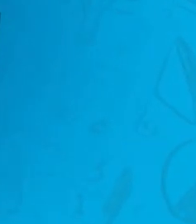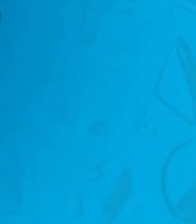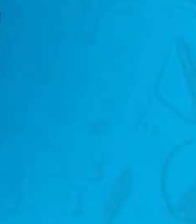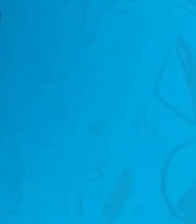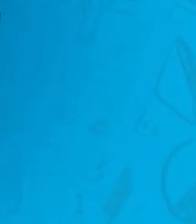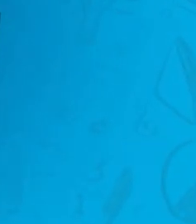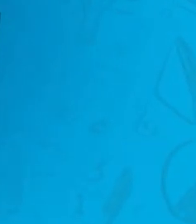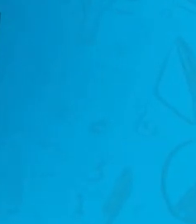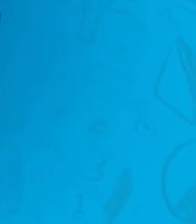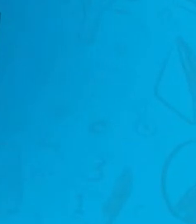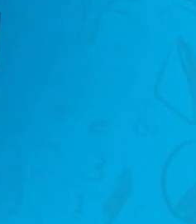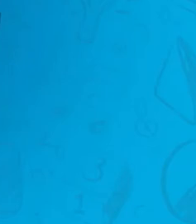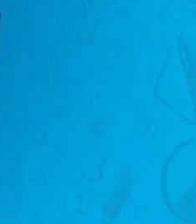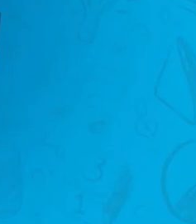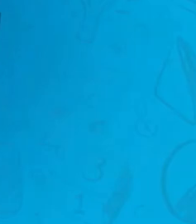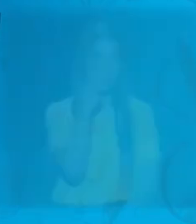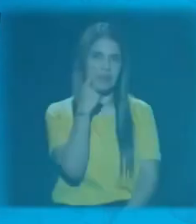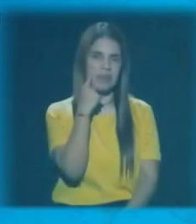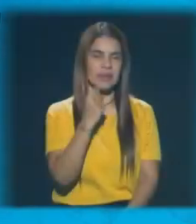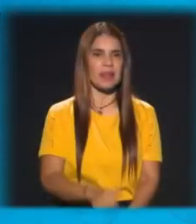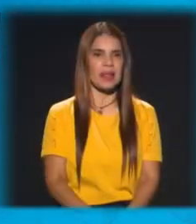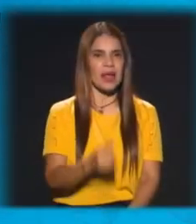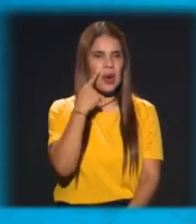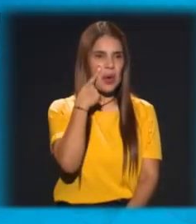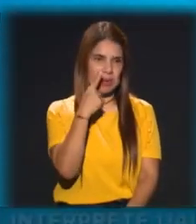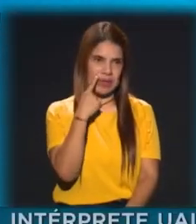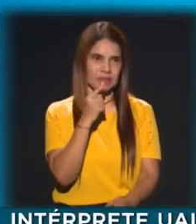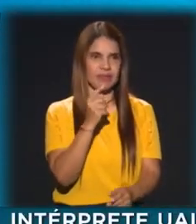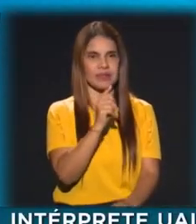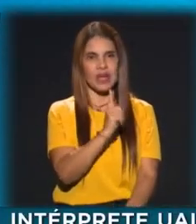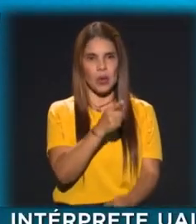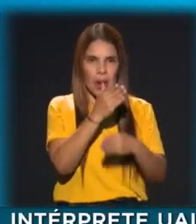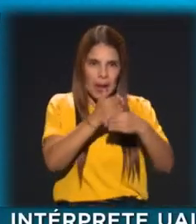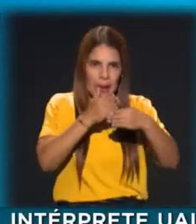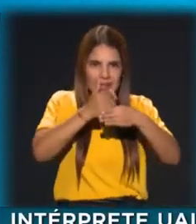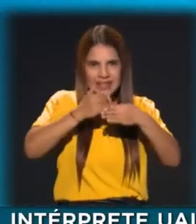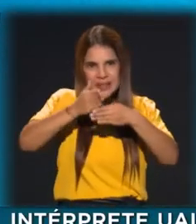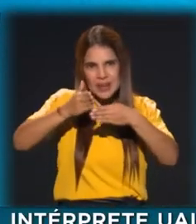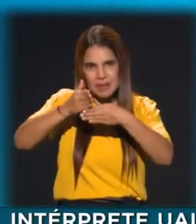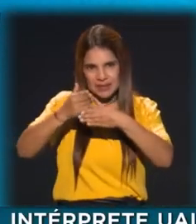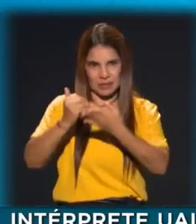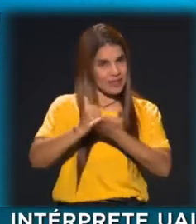Coge de a uno y pedacitos. Listo, hágale pues.